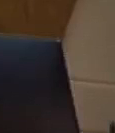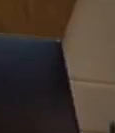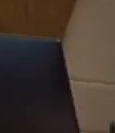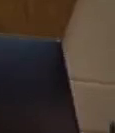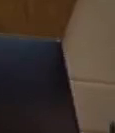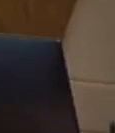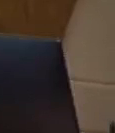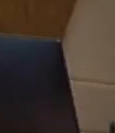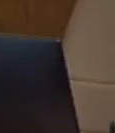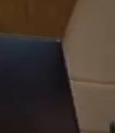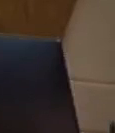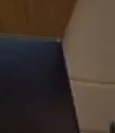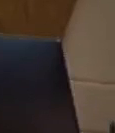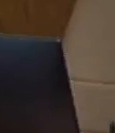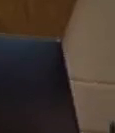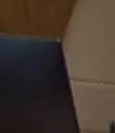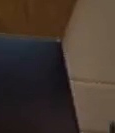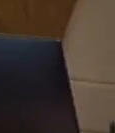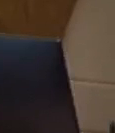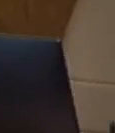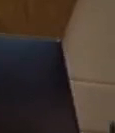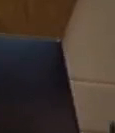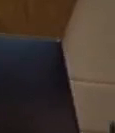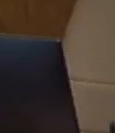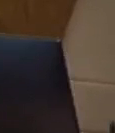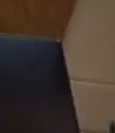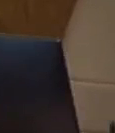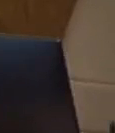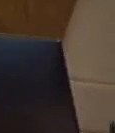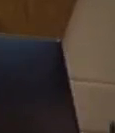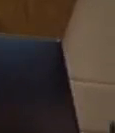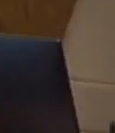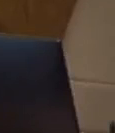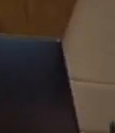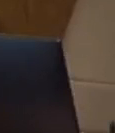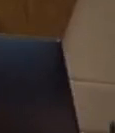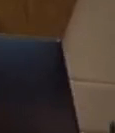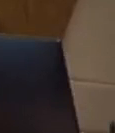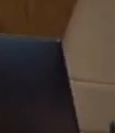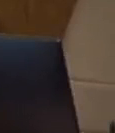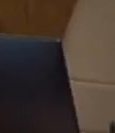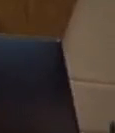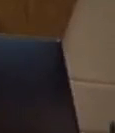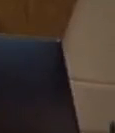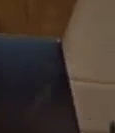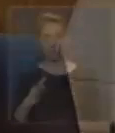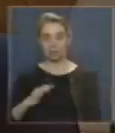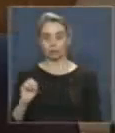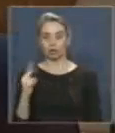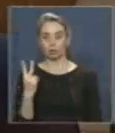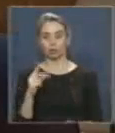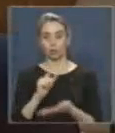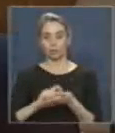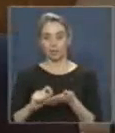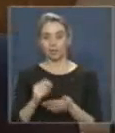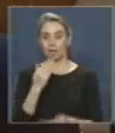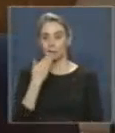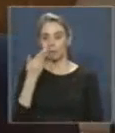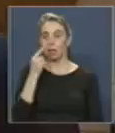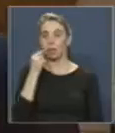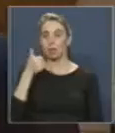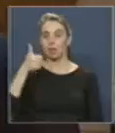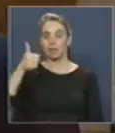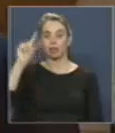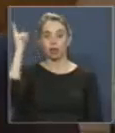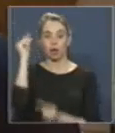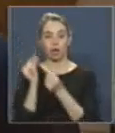Bien, gracias. Nuevamente me dirijo al señor ministro, subsecretario y también al director nacional de